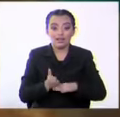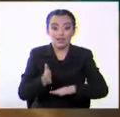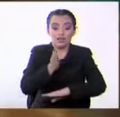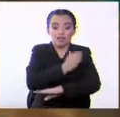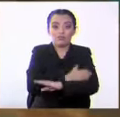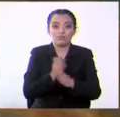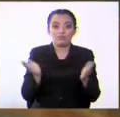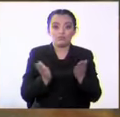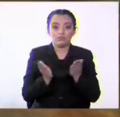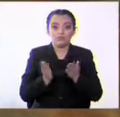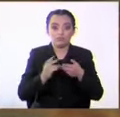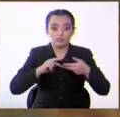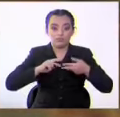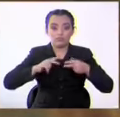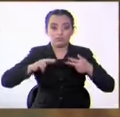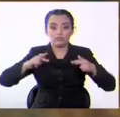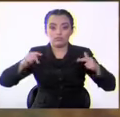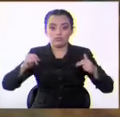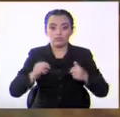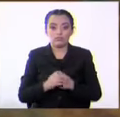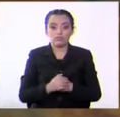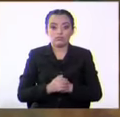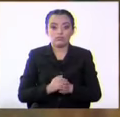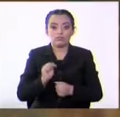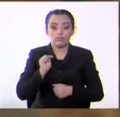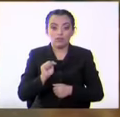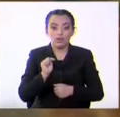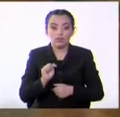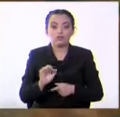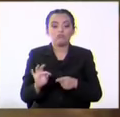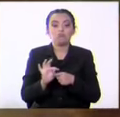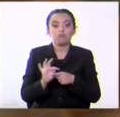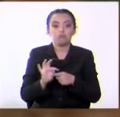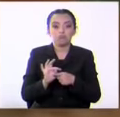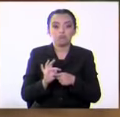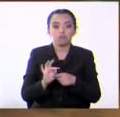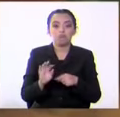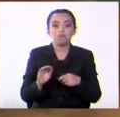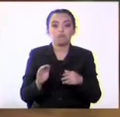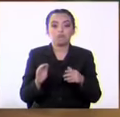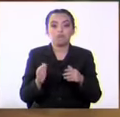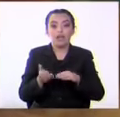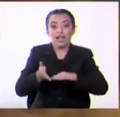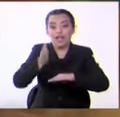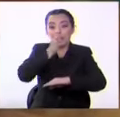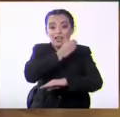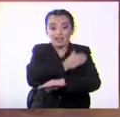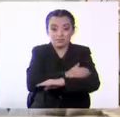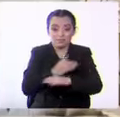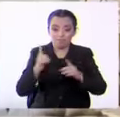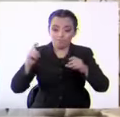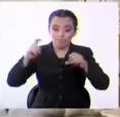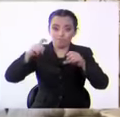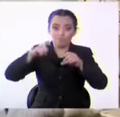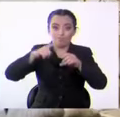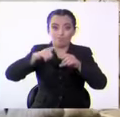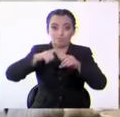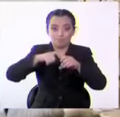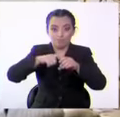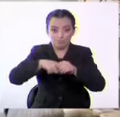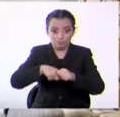Este material recombinado se fusiona durante la fecundación con el otro gameto, formando un nuevo genoma. Gracias